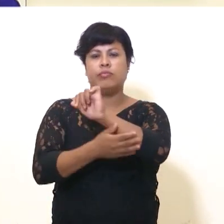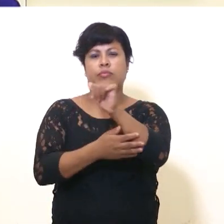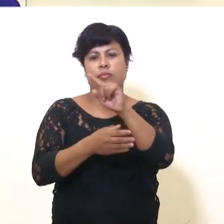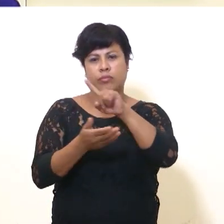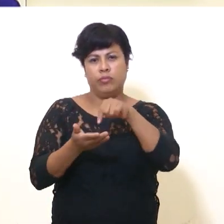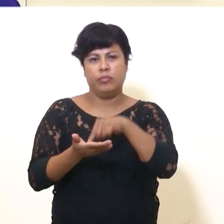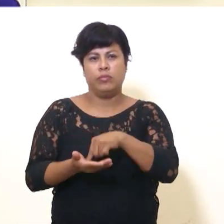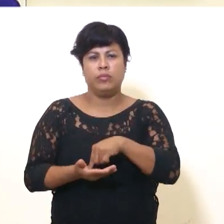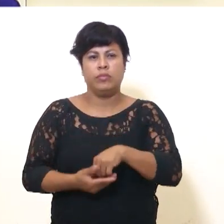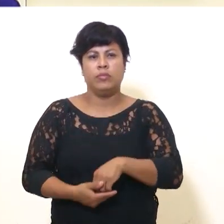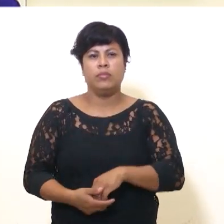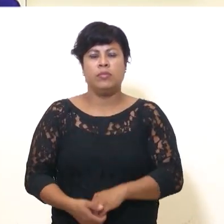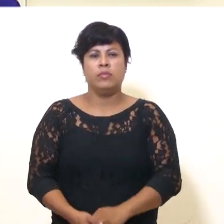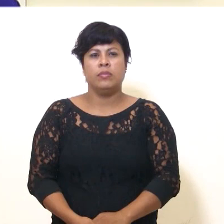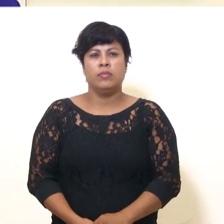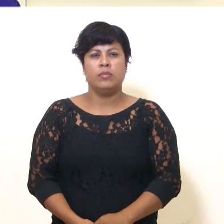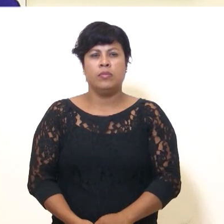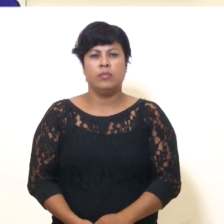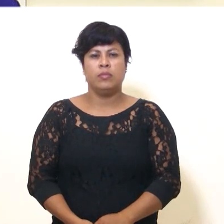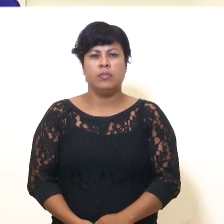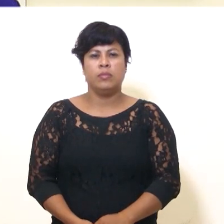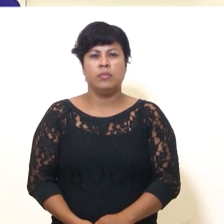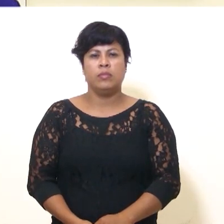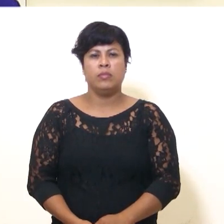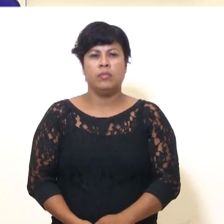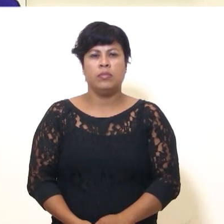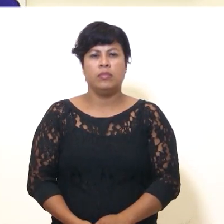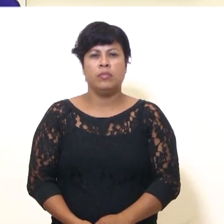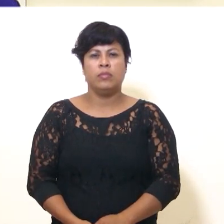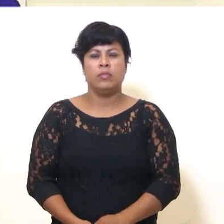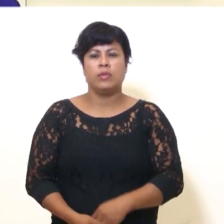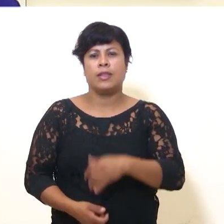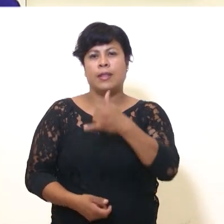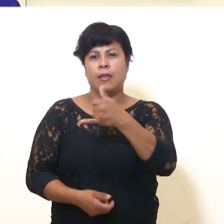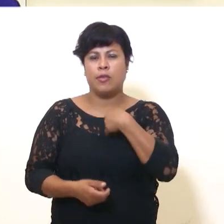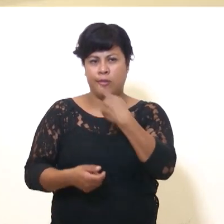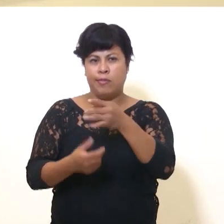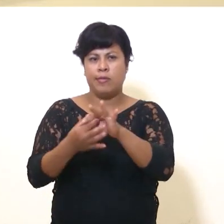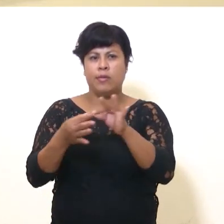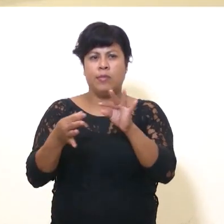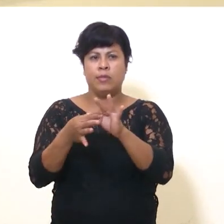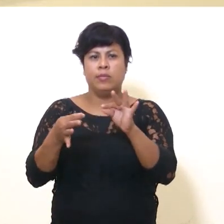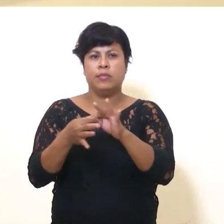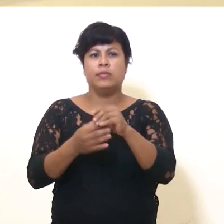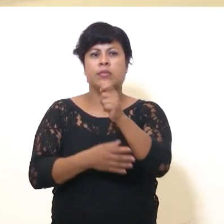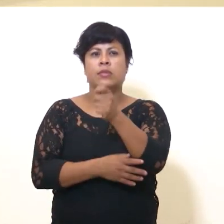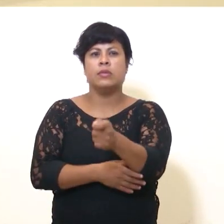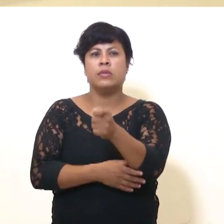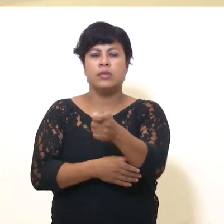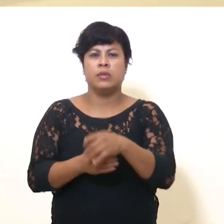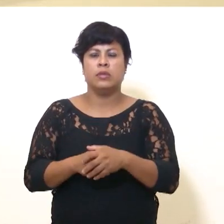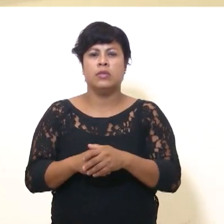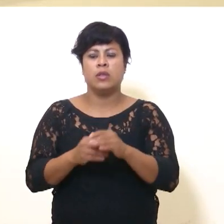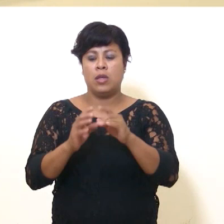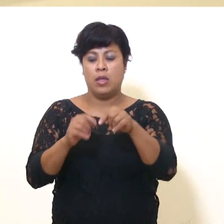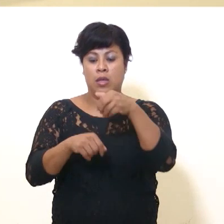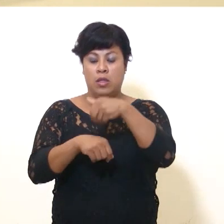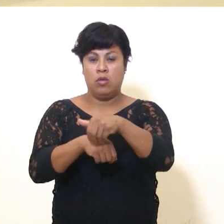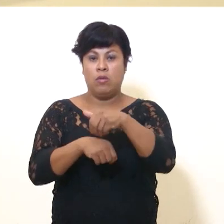aquí. Voy a arrimar tantito la silla. Y te voy a platicar que este